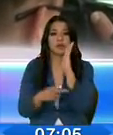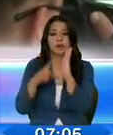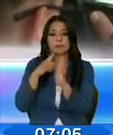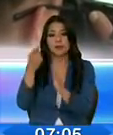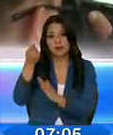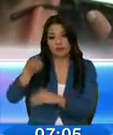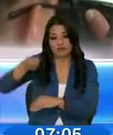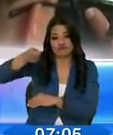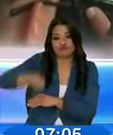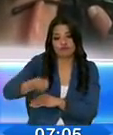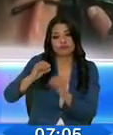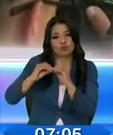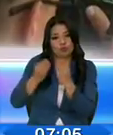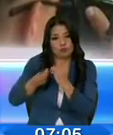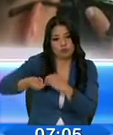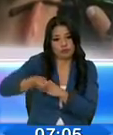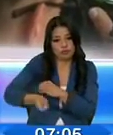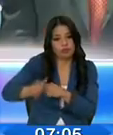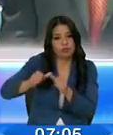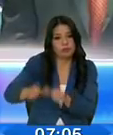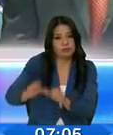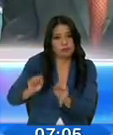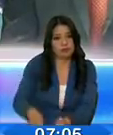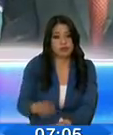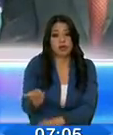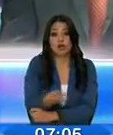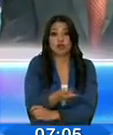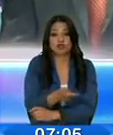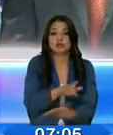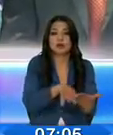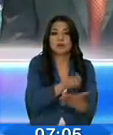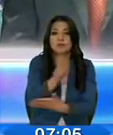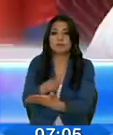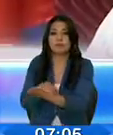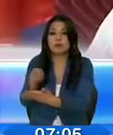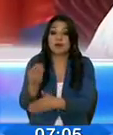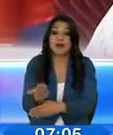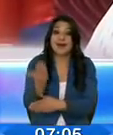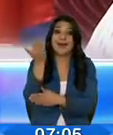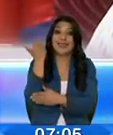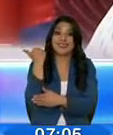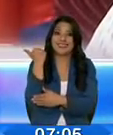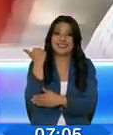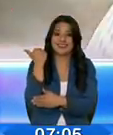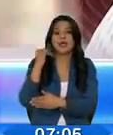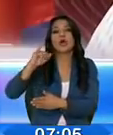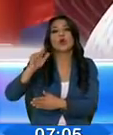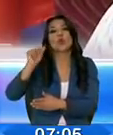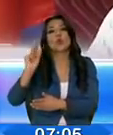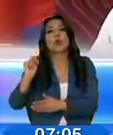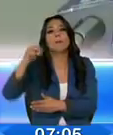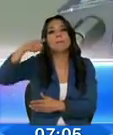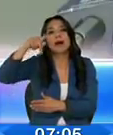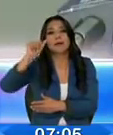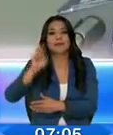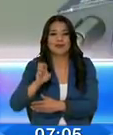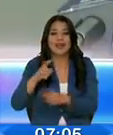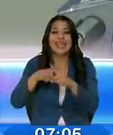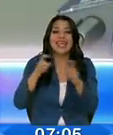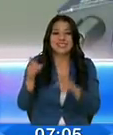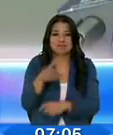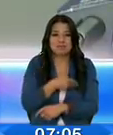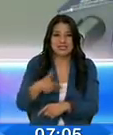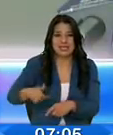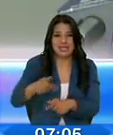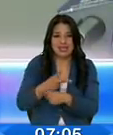asignación del fondo partidario permanente. Ambos fueron aprobados en la administración de Juan Pablo Pozo. Nuestra